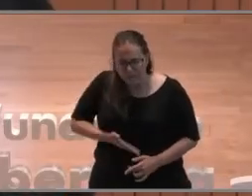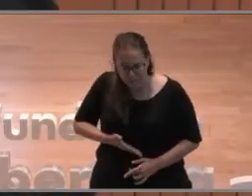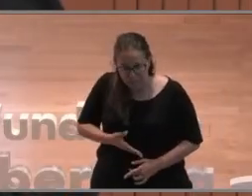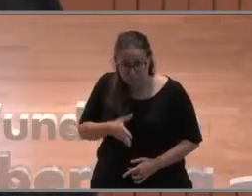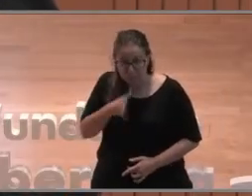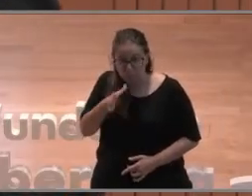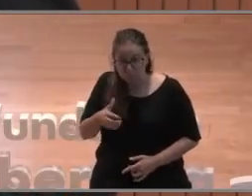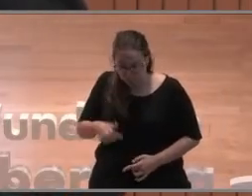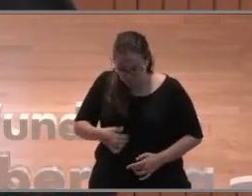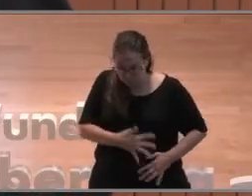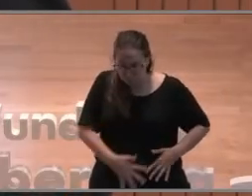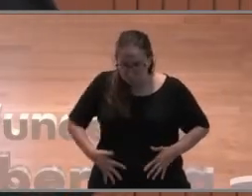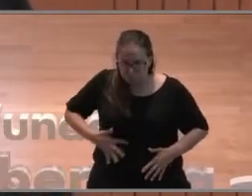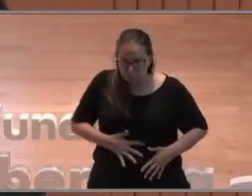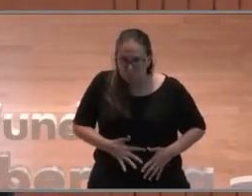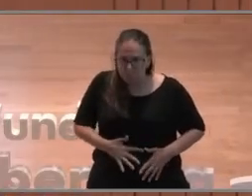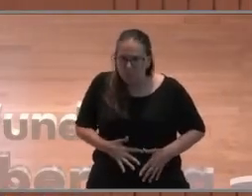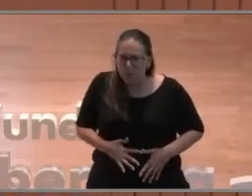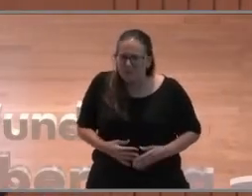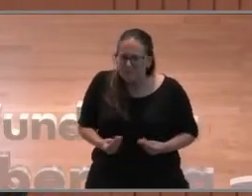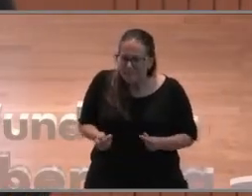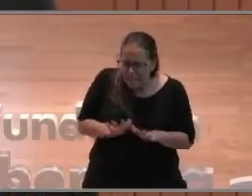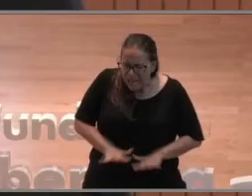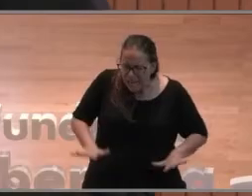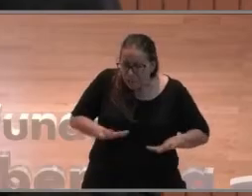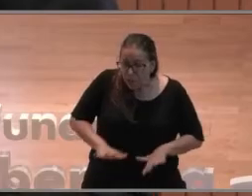¿no? Y entonces el bolo fecal necesita agua.